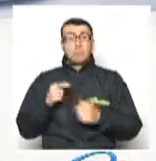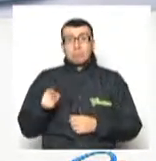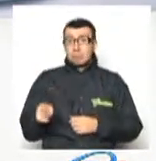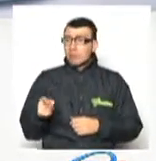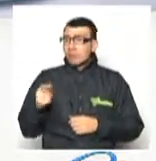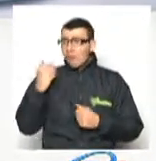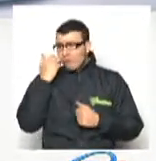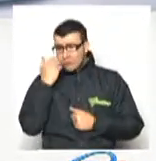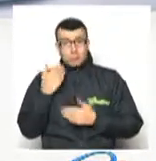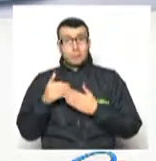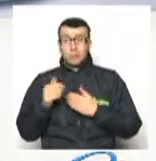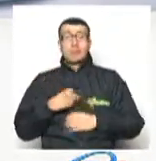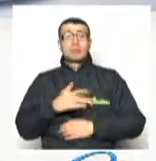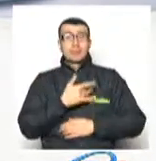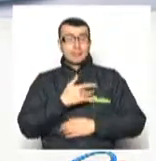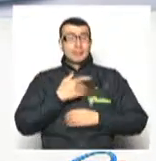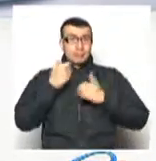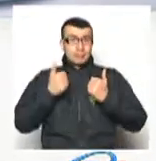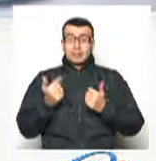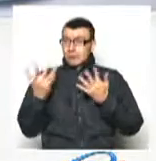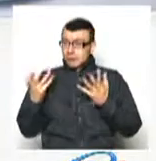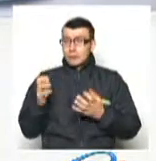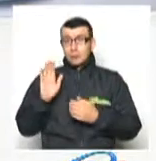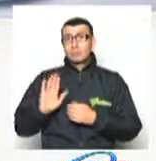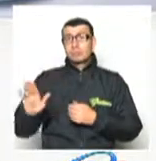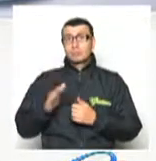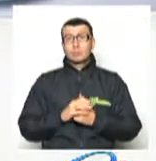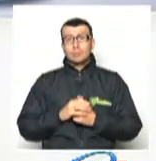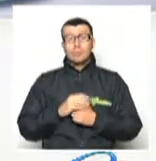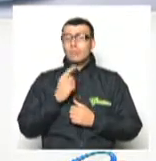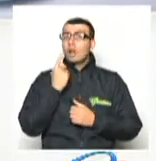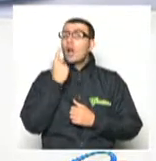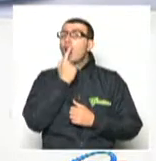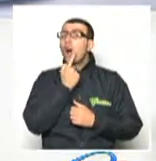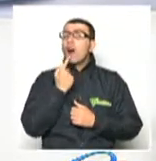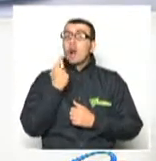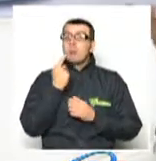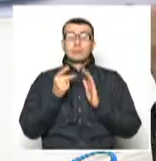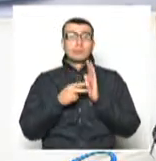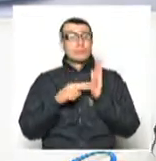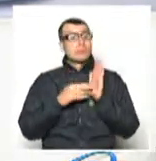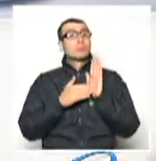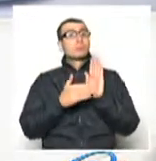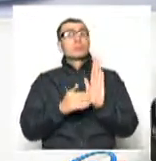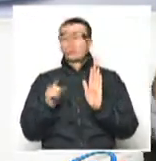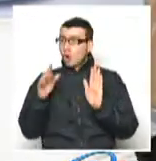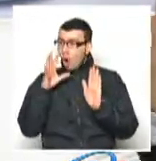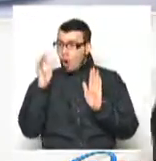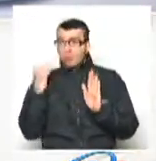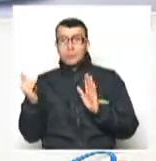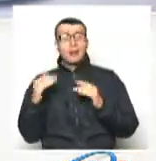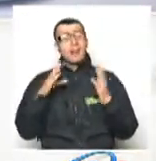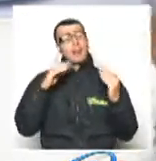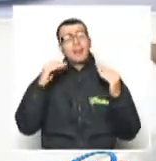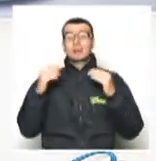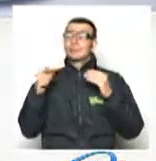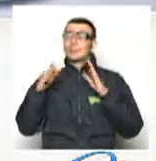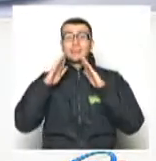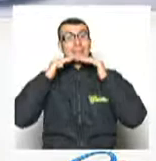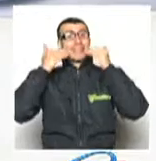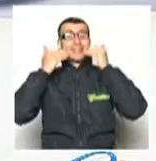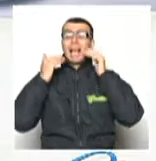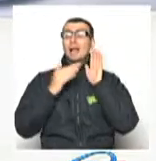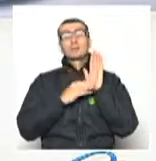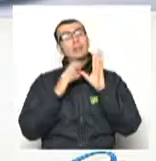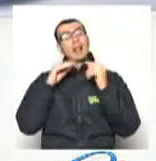uno sentirse bien. Finalmente, nuestra boca es la expresión. Mire, este hombre hablaba y era en su alegría lo que más se